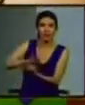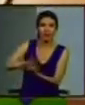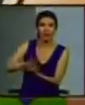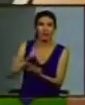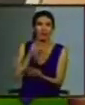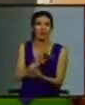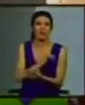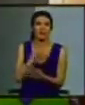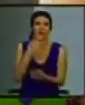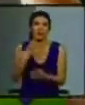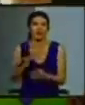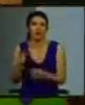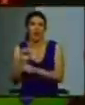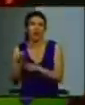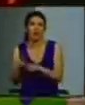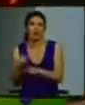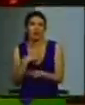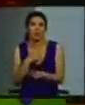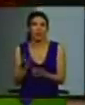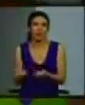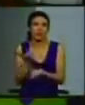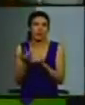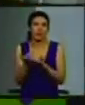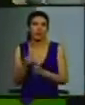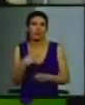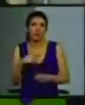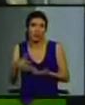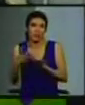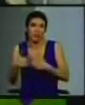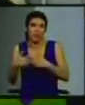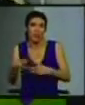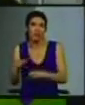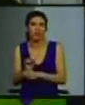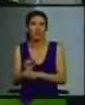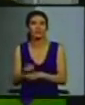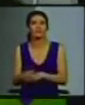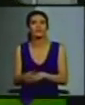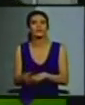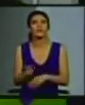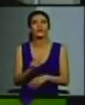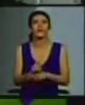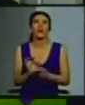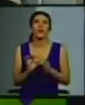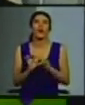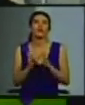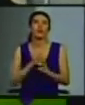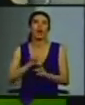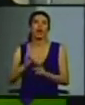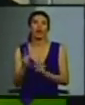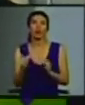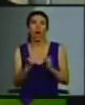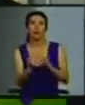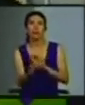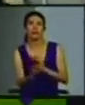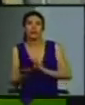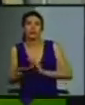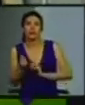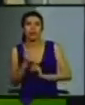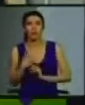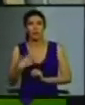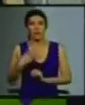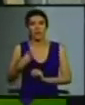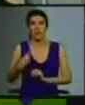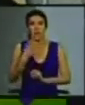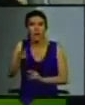tenía vehículo acá, yo tuve un taller mecánico. Y gracias a Dios que no entró adentro el fuego, porque mi hijo estaba con las mangueras